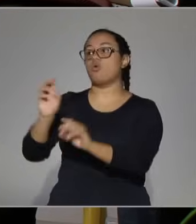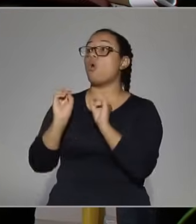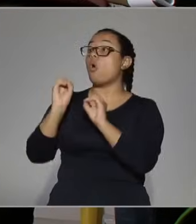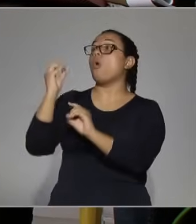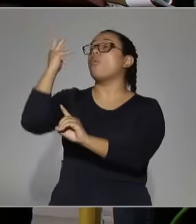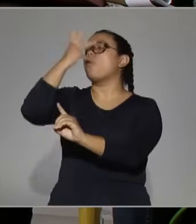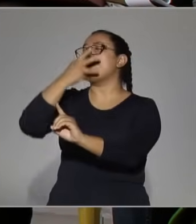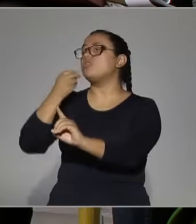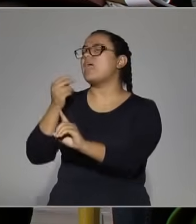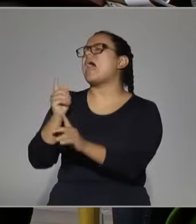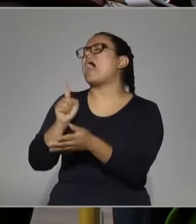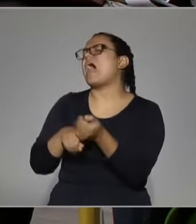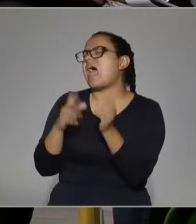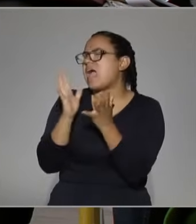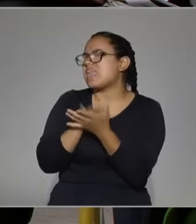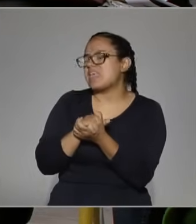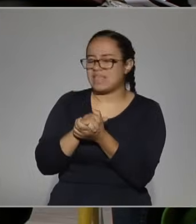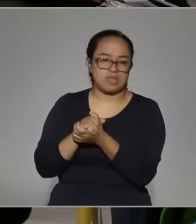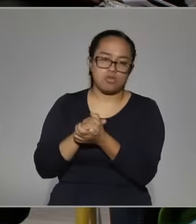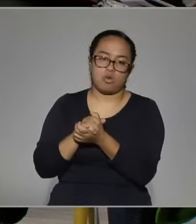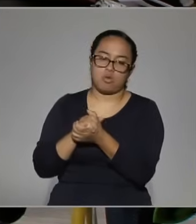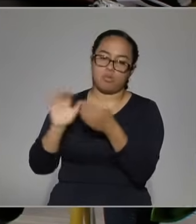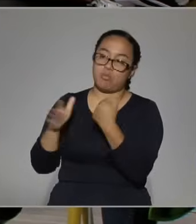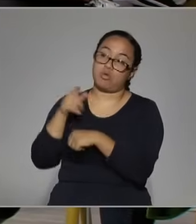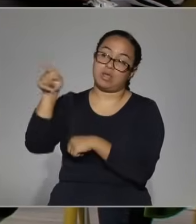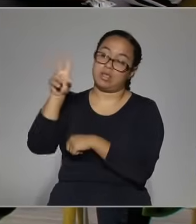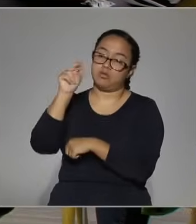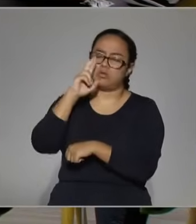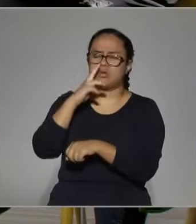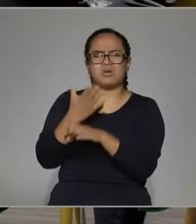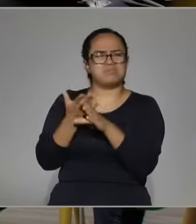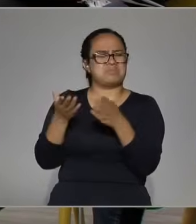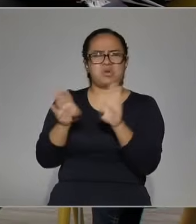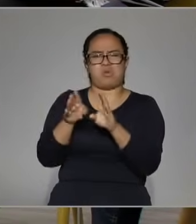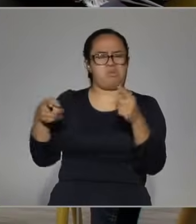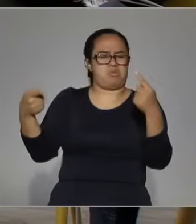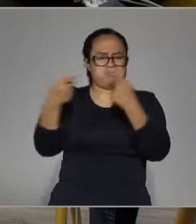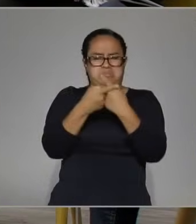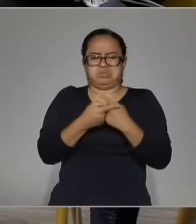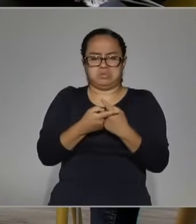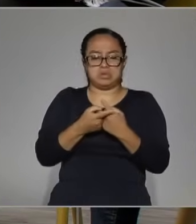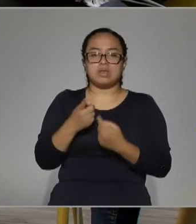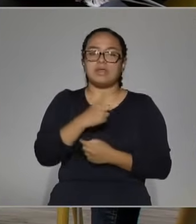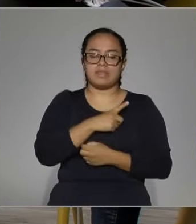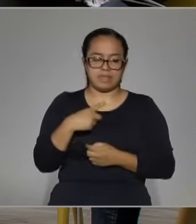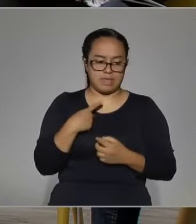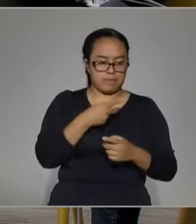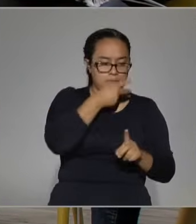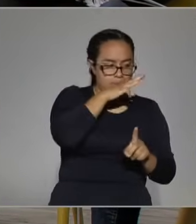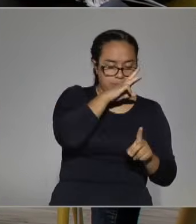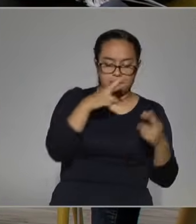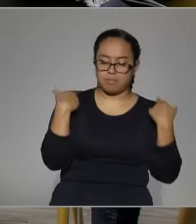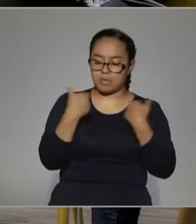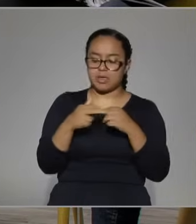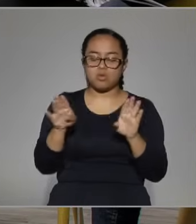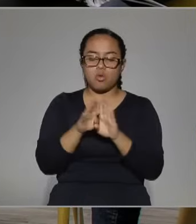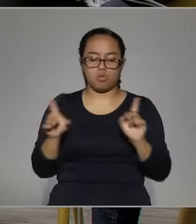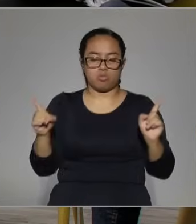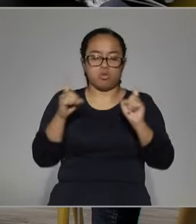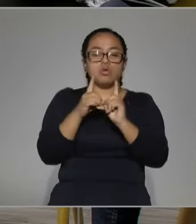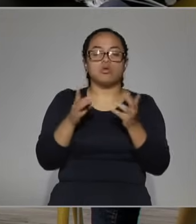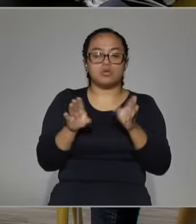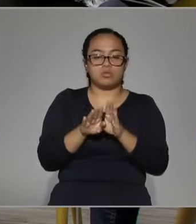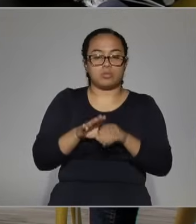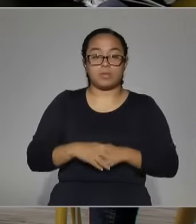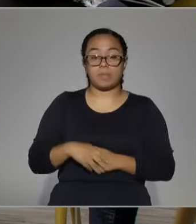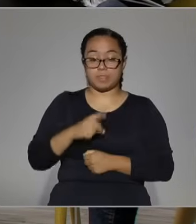bonito porque entonces tampoco te corresponde. ¿Cómo tendría que ser esta relación padres-maestros? Yo creo que tenemos que mantener